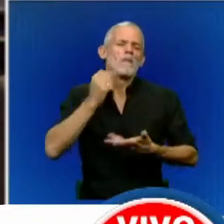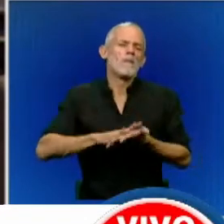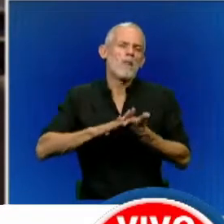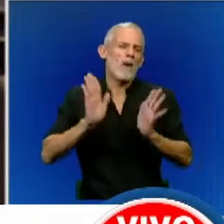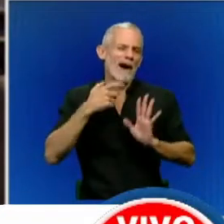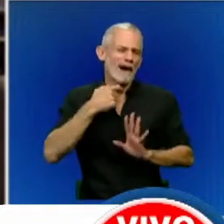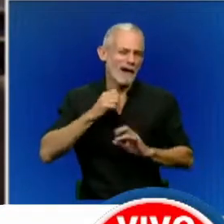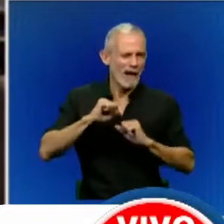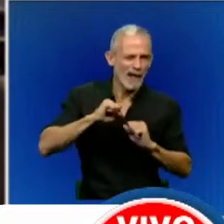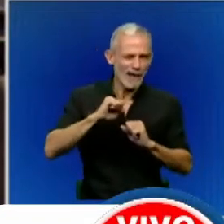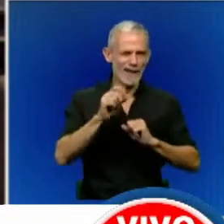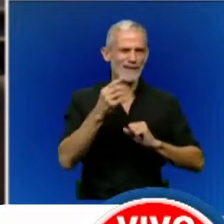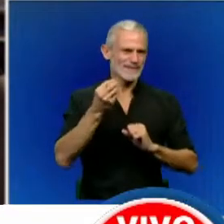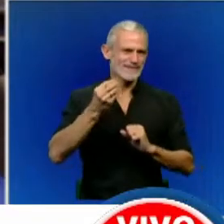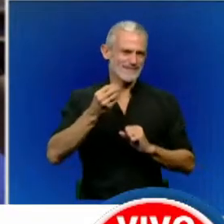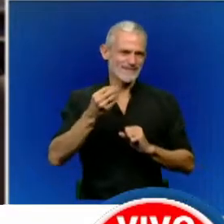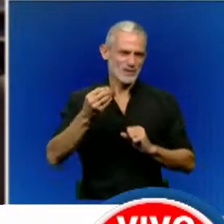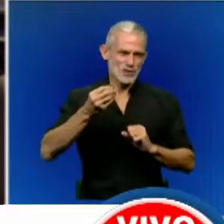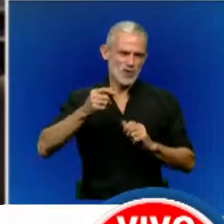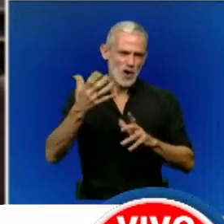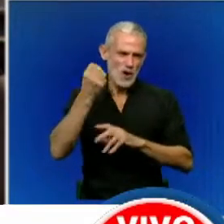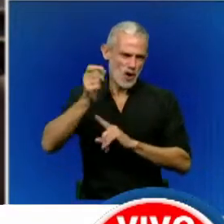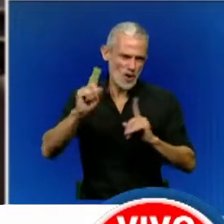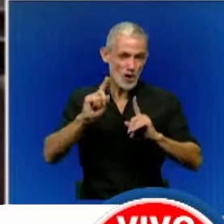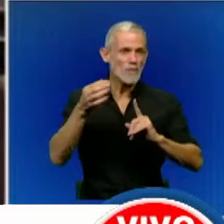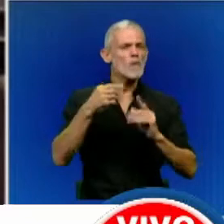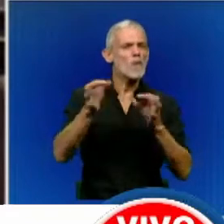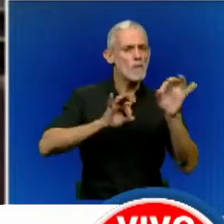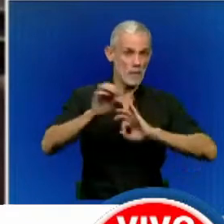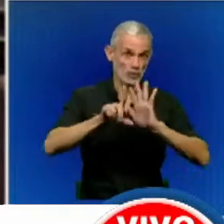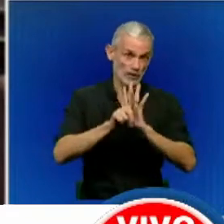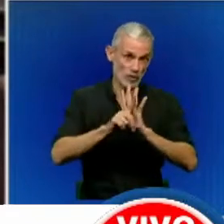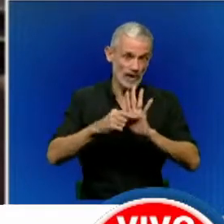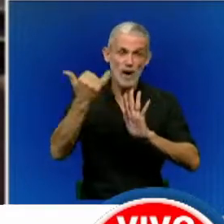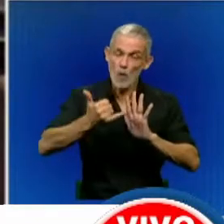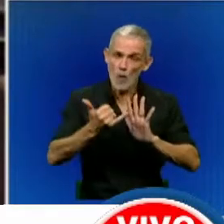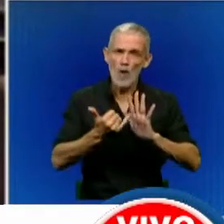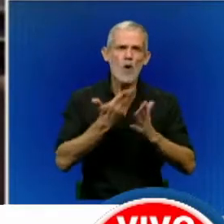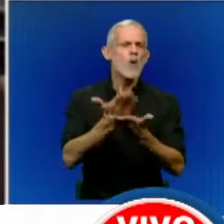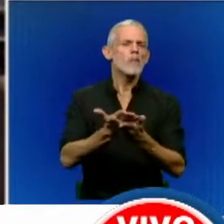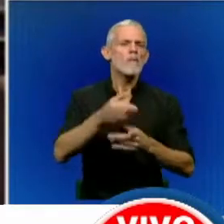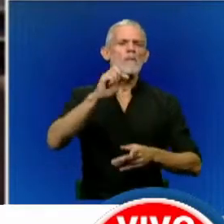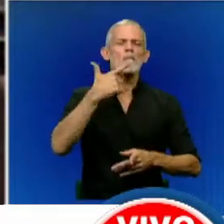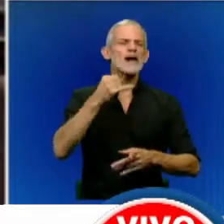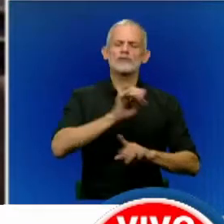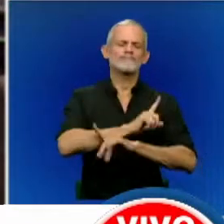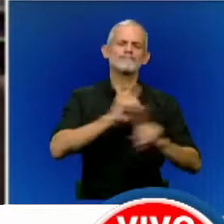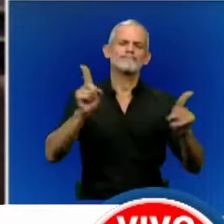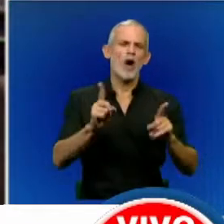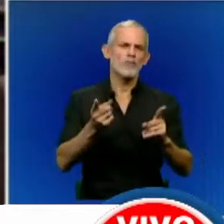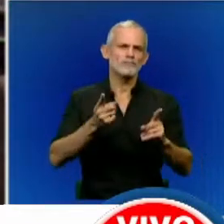no concretada, no materializada en un proyecto de ley, pero intento al fin de suprimir las PASO por la vía